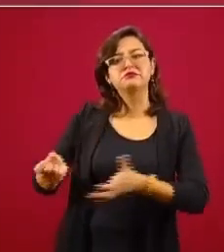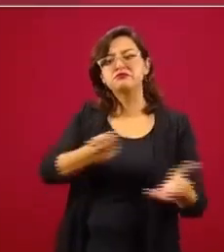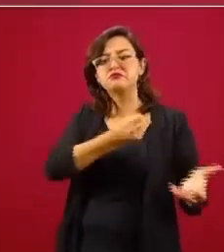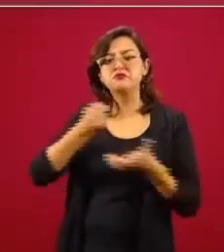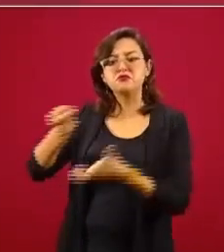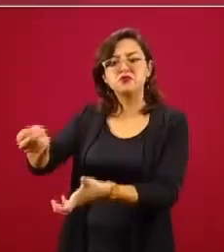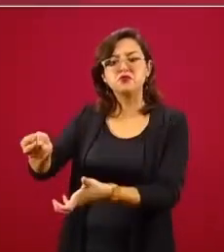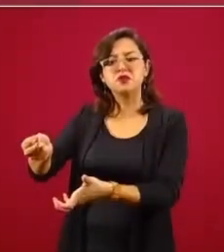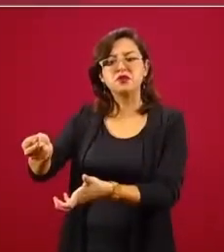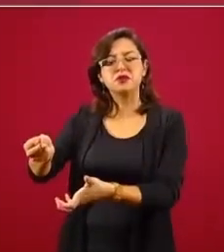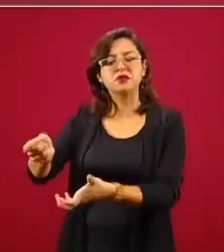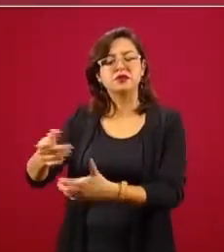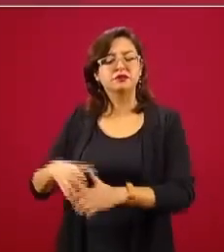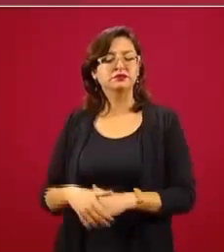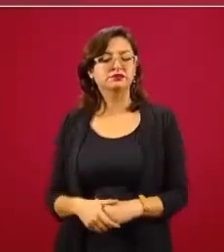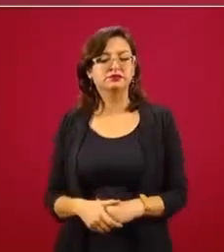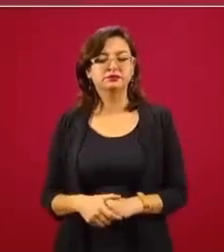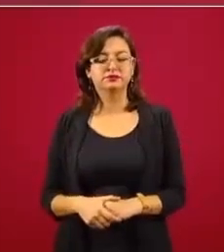incluso